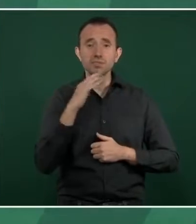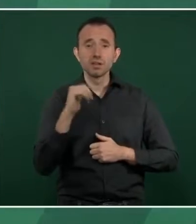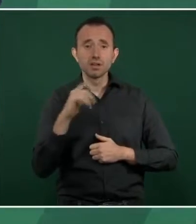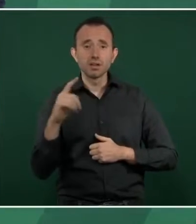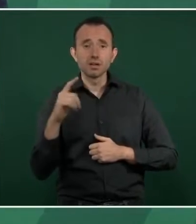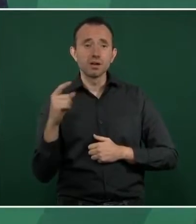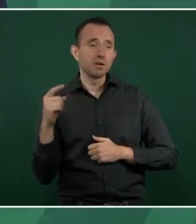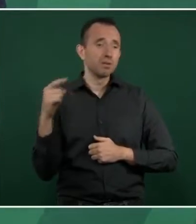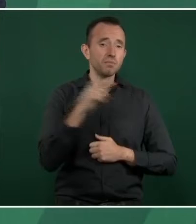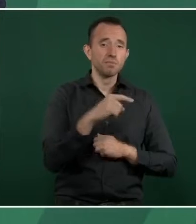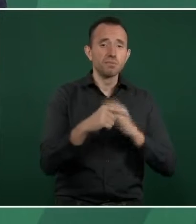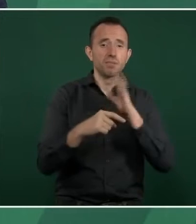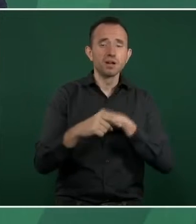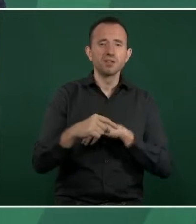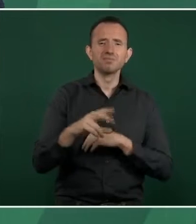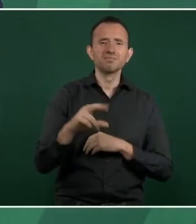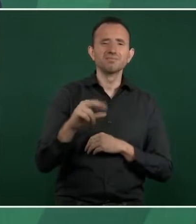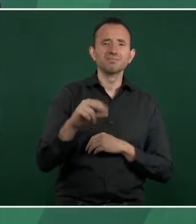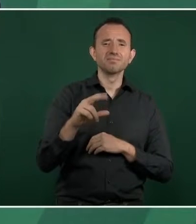haciendo el bien.